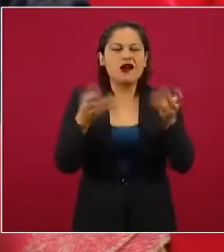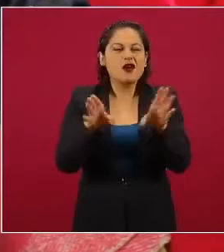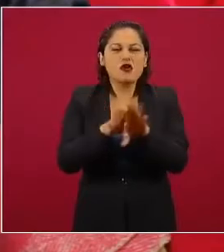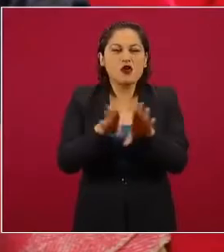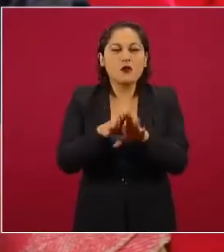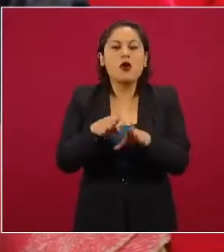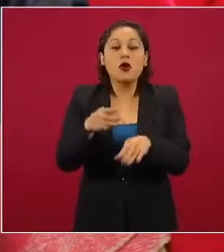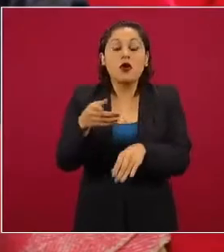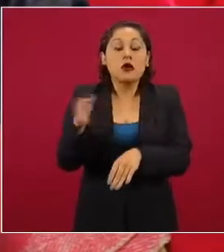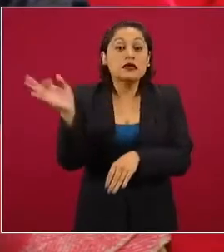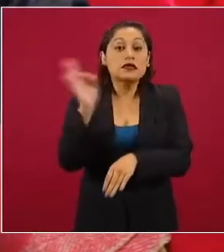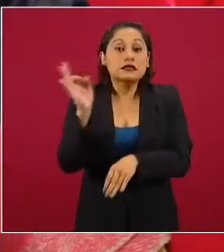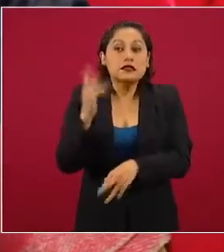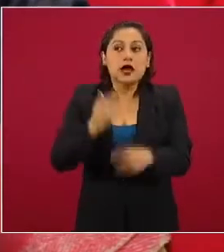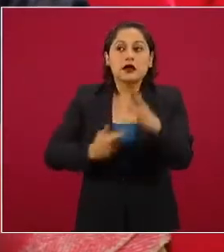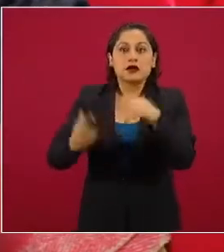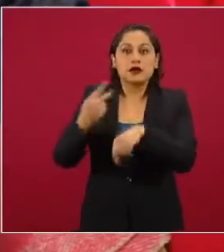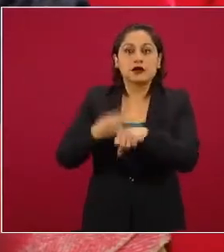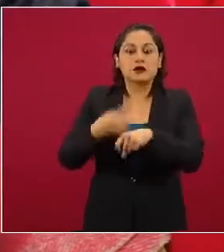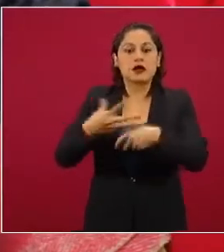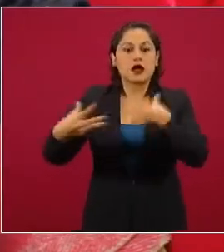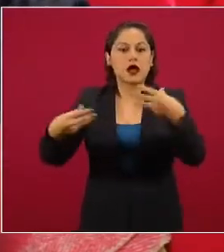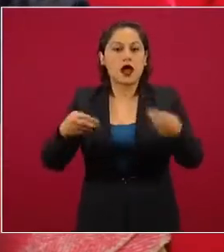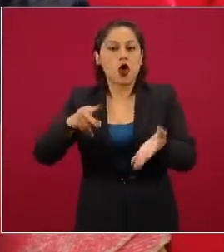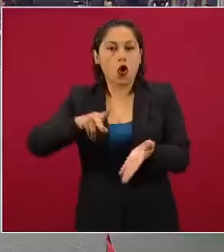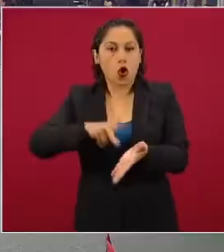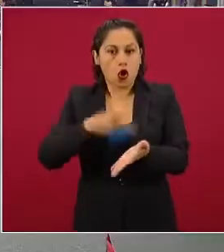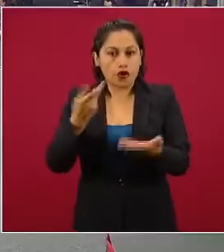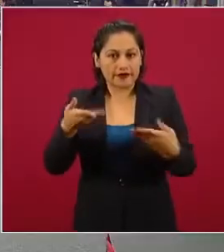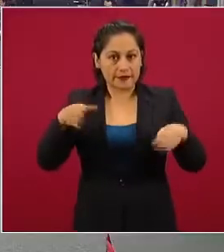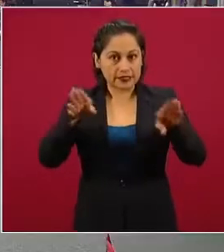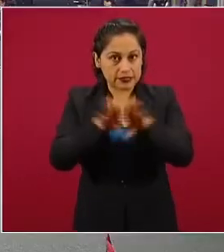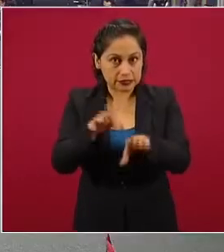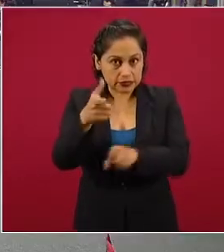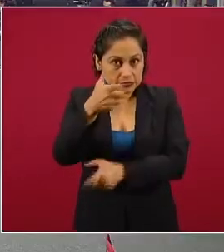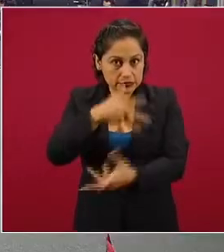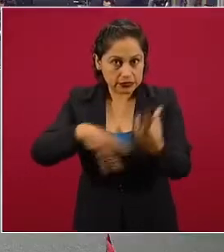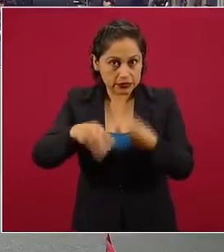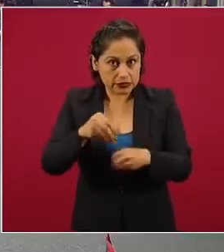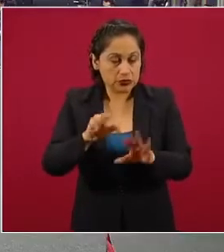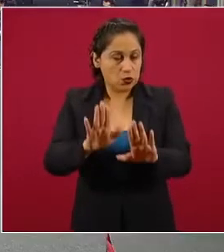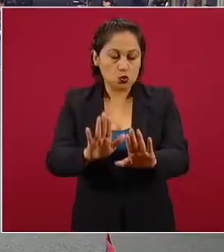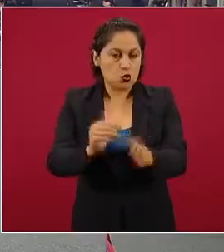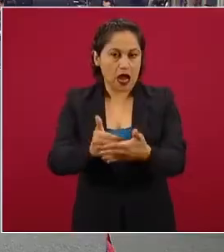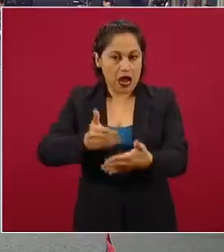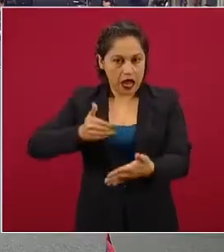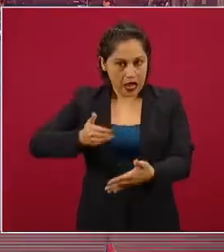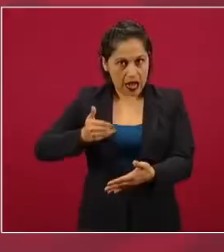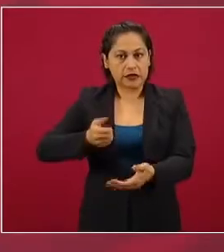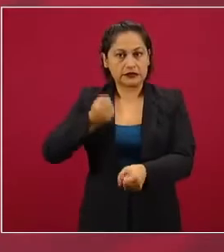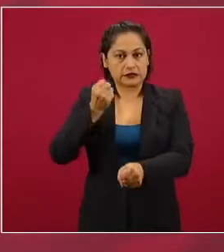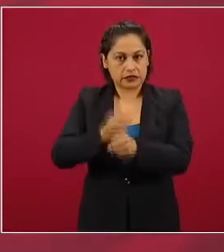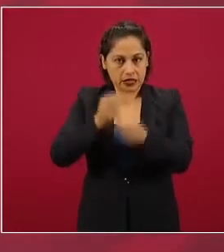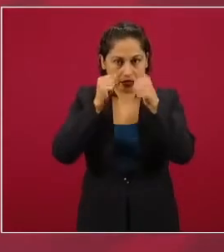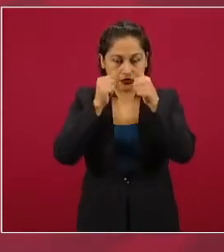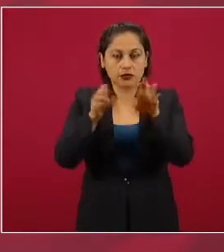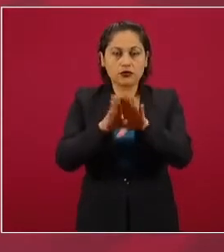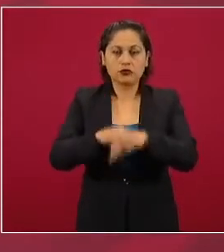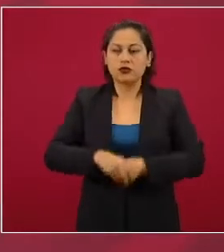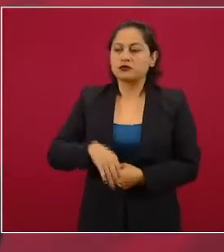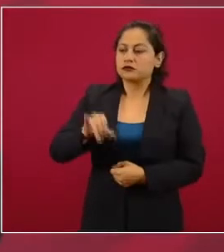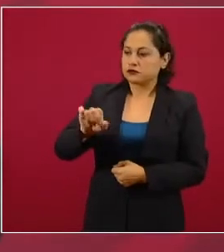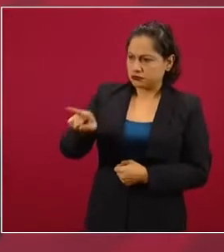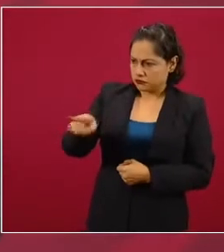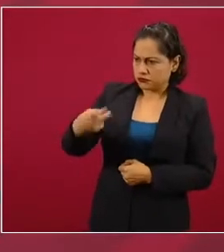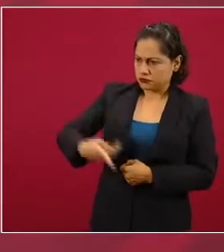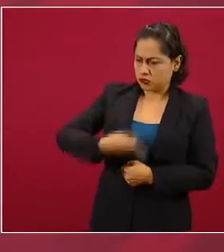economía completamente, no, claro, no a que el gobierno ordene? ¿Cómo no? Es que esta parte me parece muy valiosa también su segunda